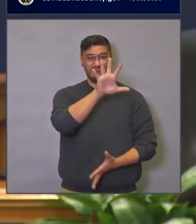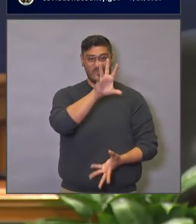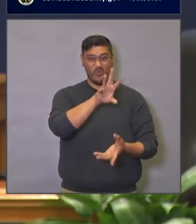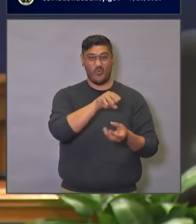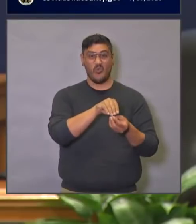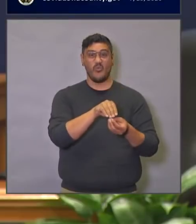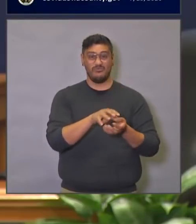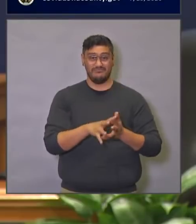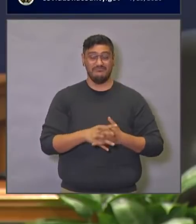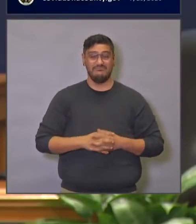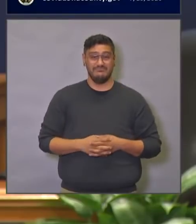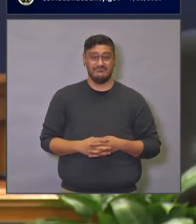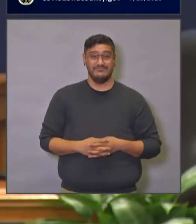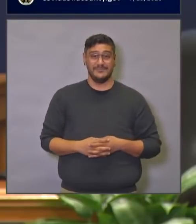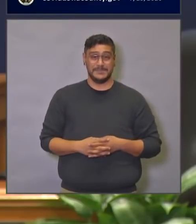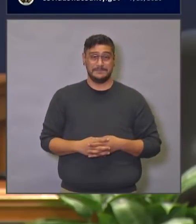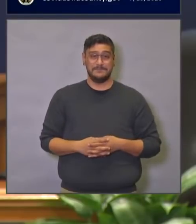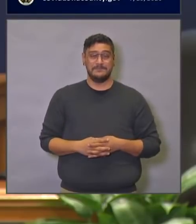183,383.